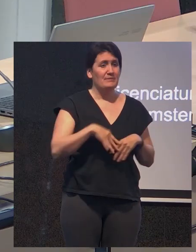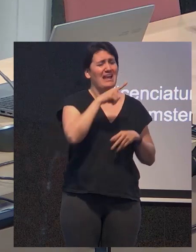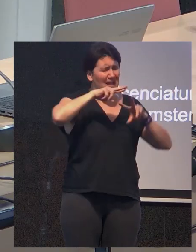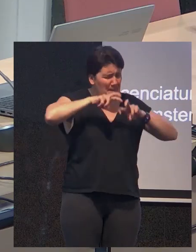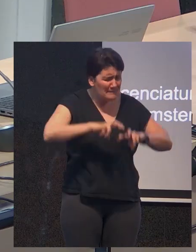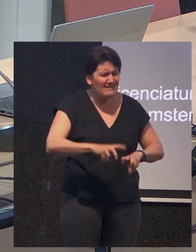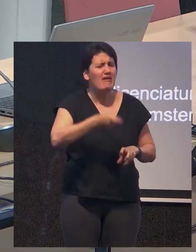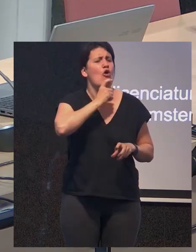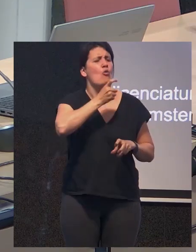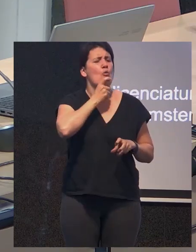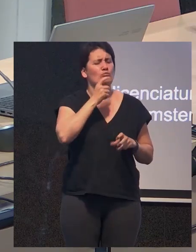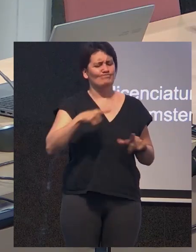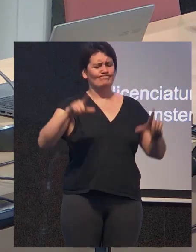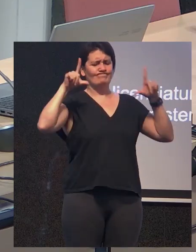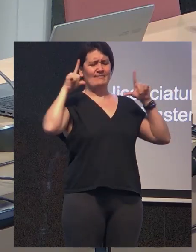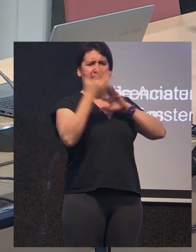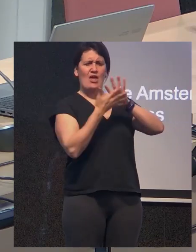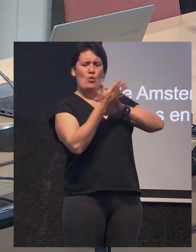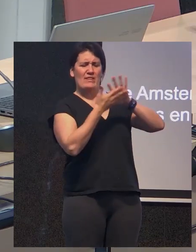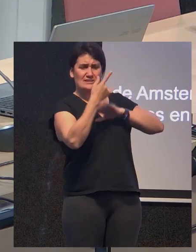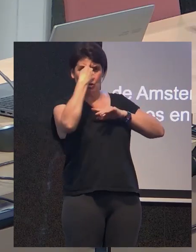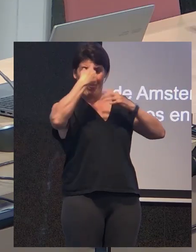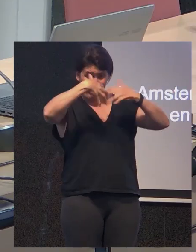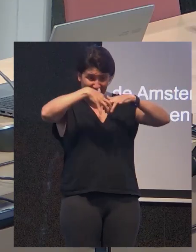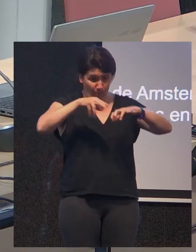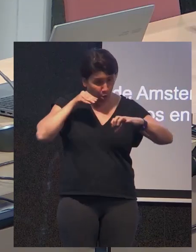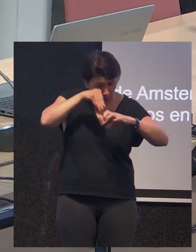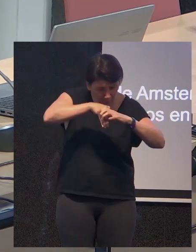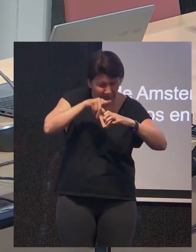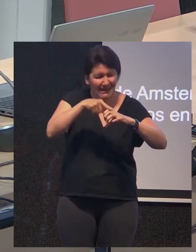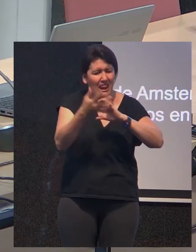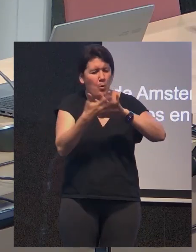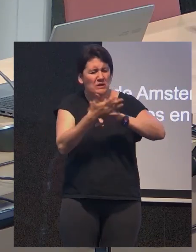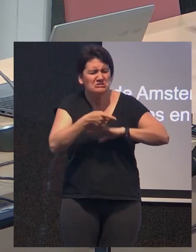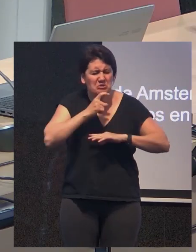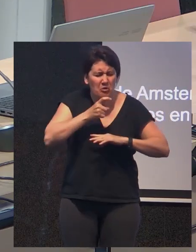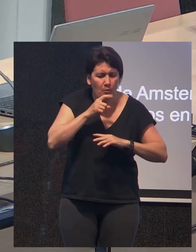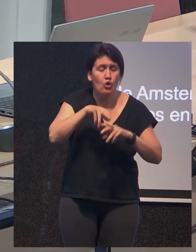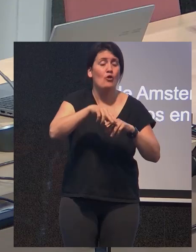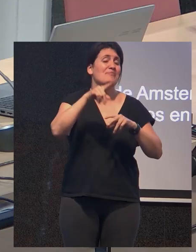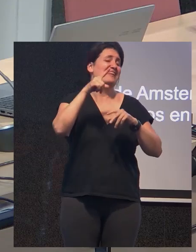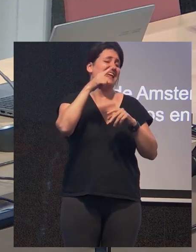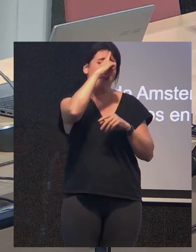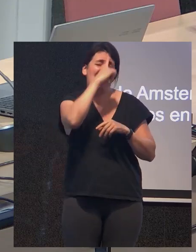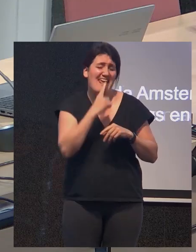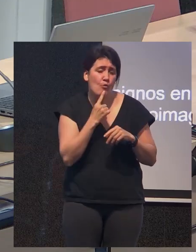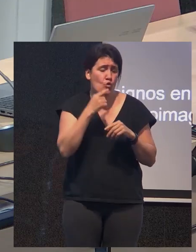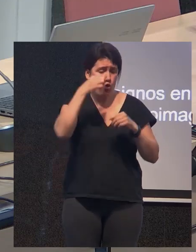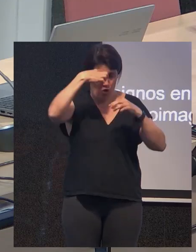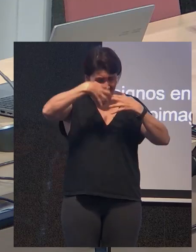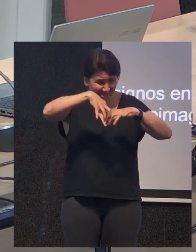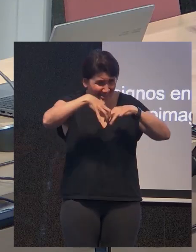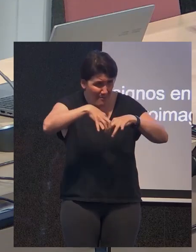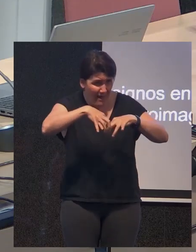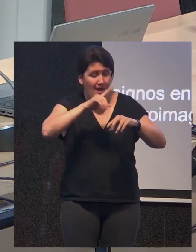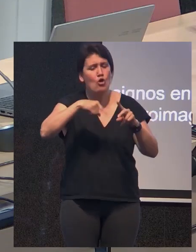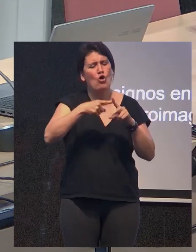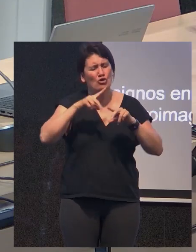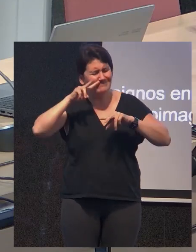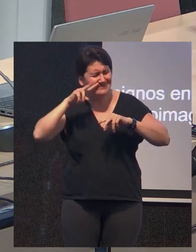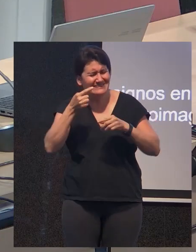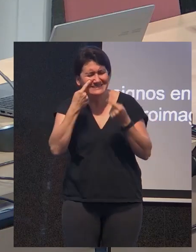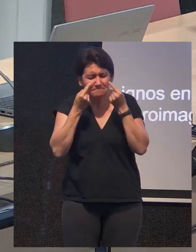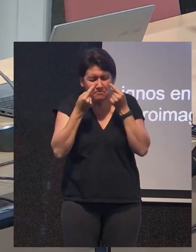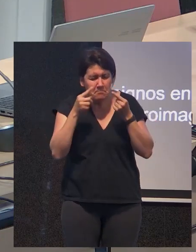nuestro cerebro utilizando técnicas como la neuroimagen o el seguimiento de la mirada para entender el lenguaje